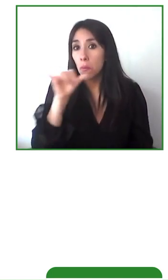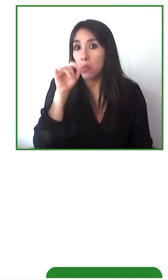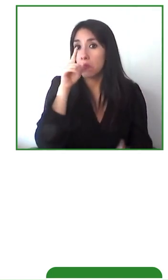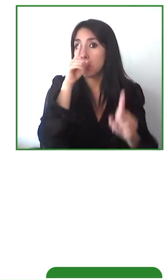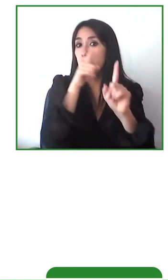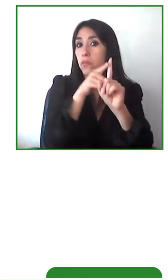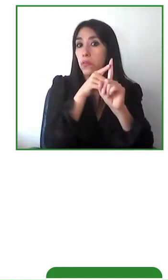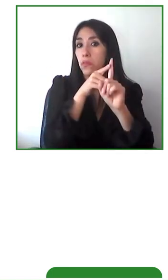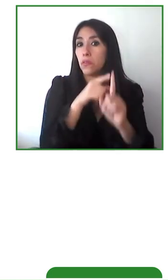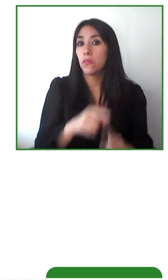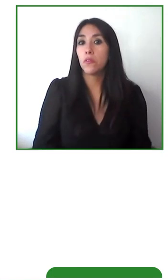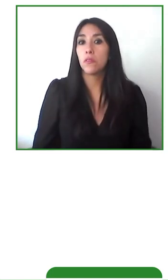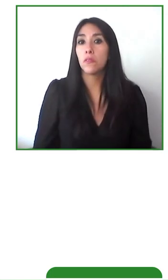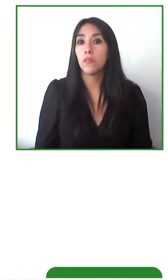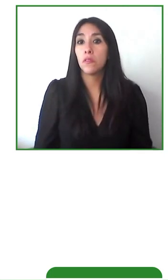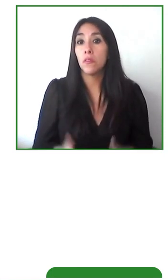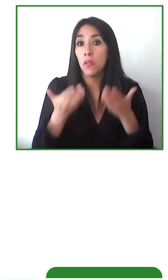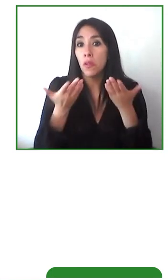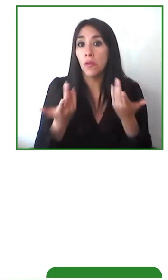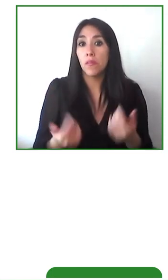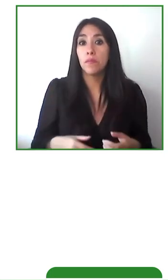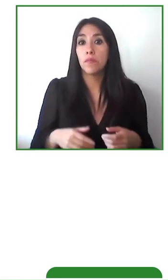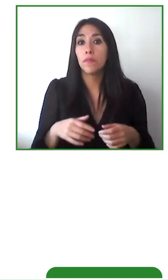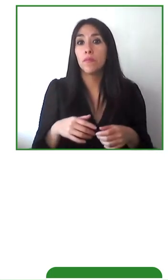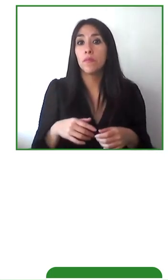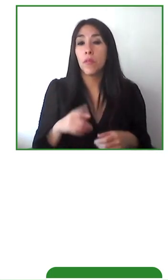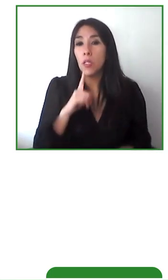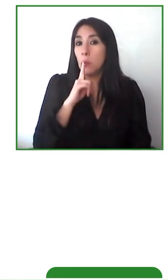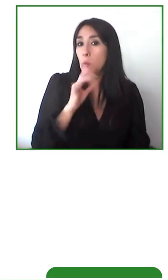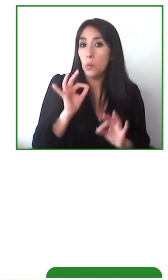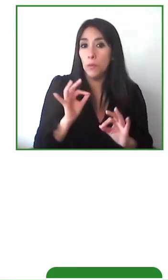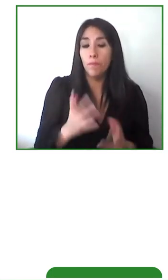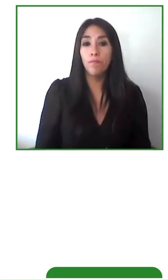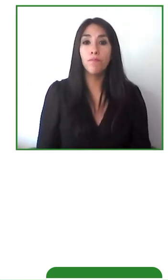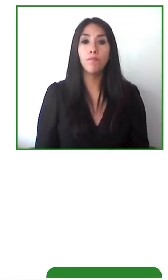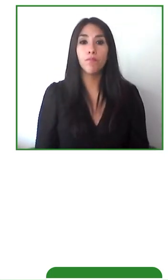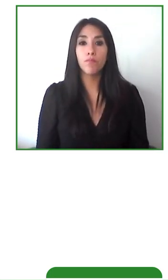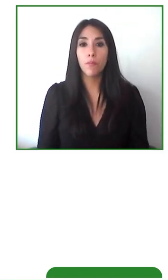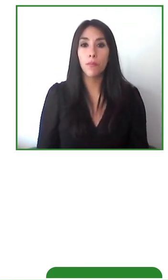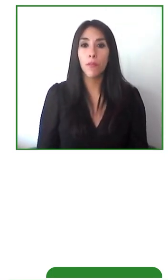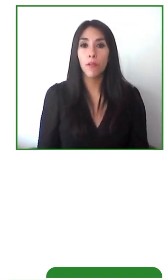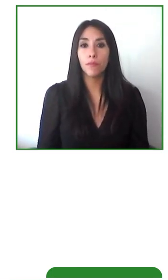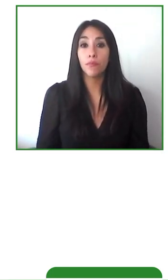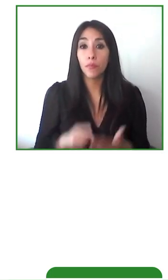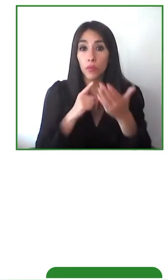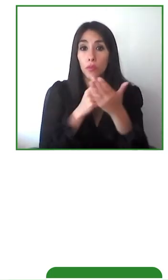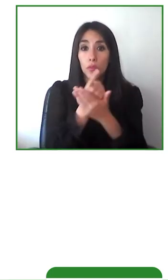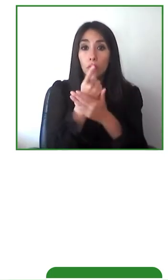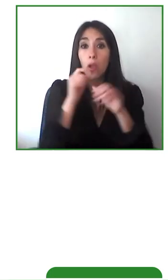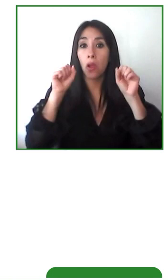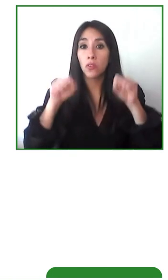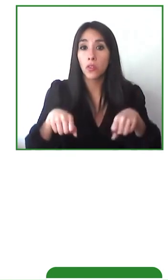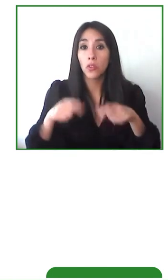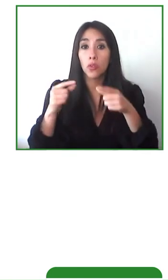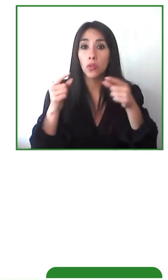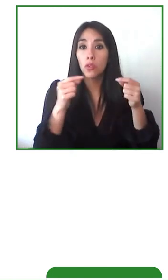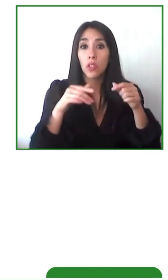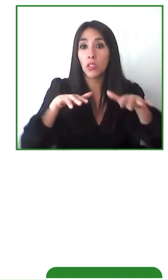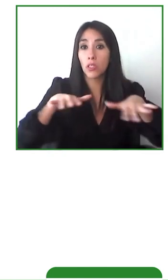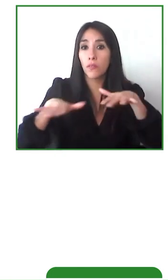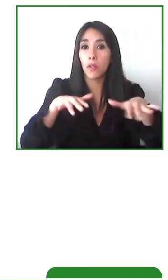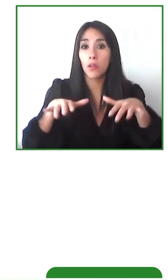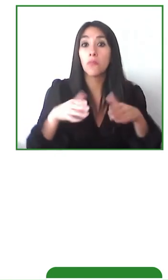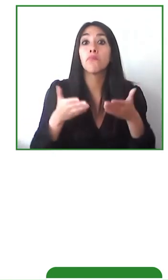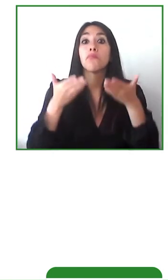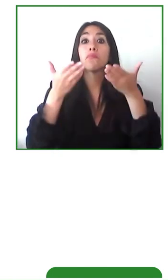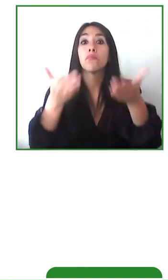implícita y explícitamente también la posibilidad de hacer un servicio por el bien común. Eso creo